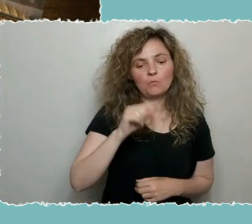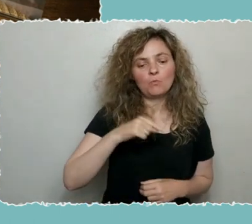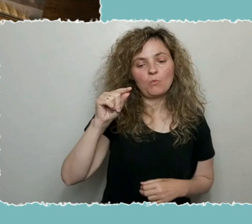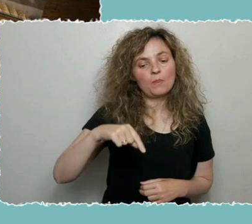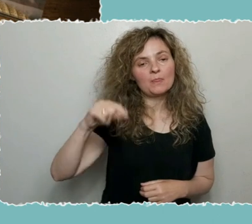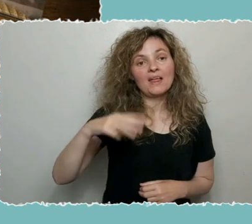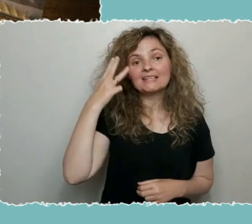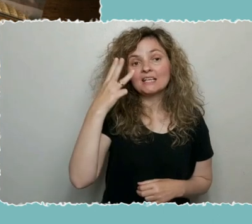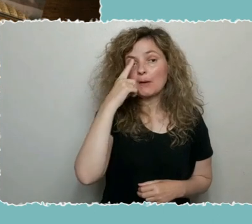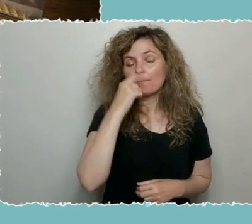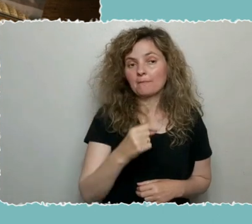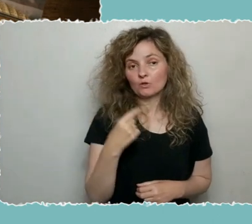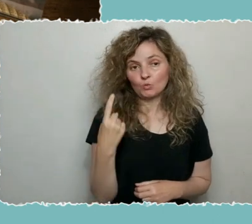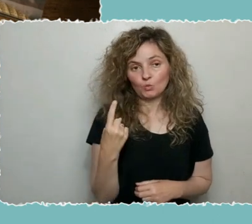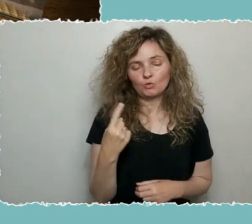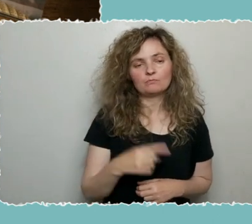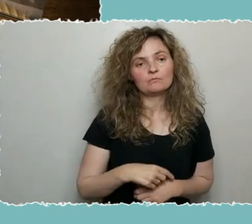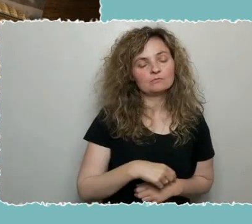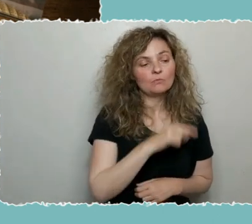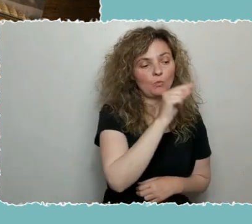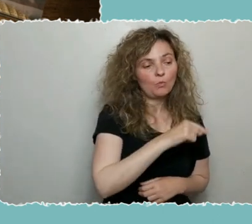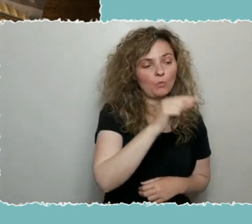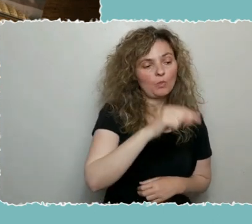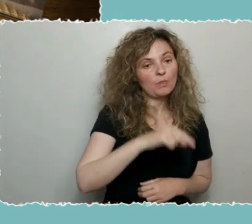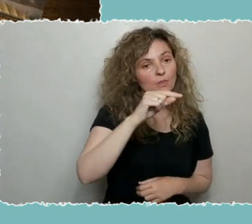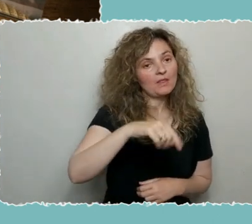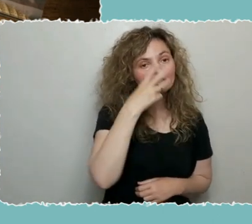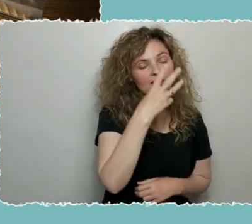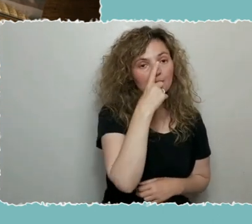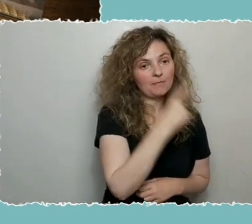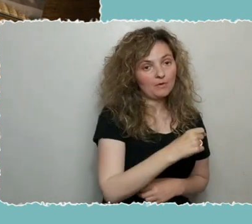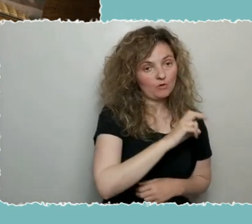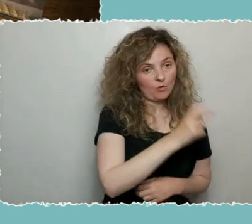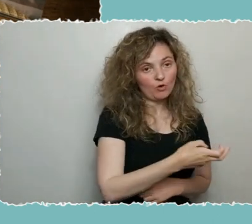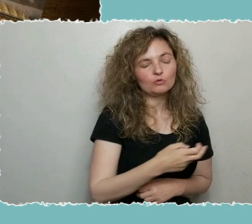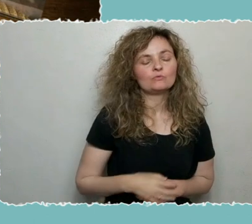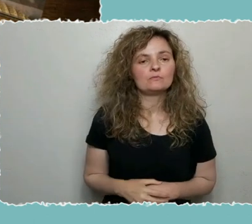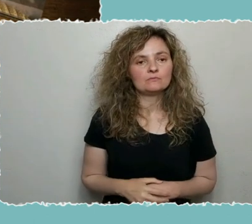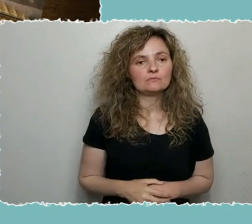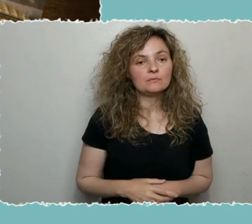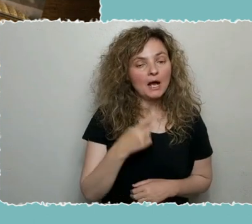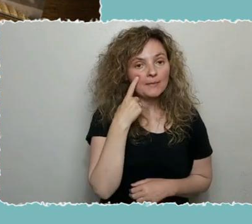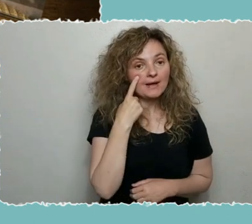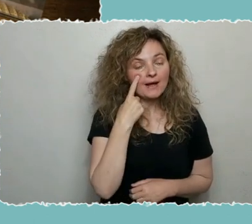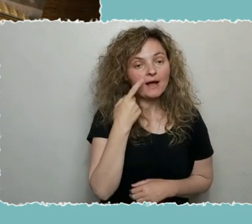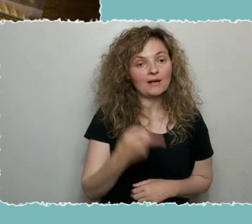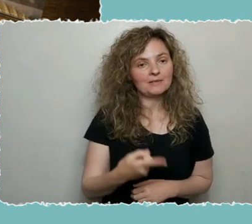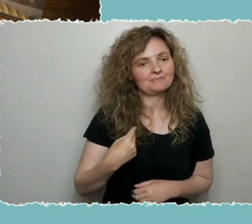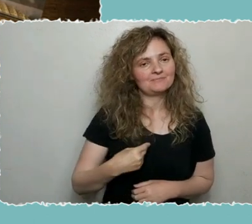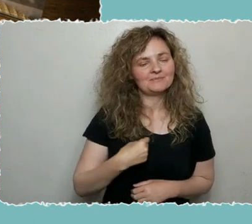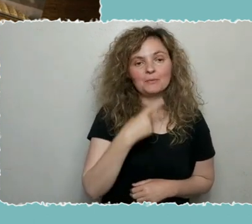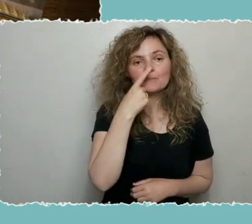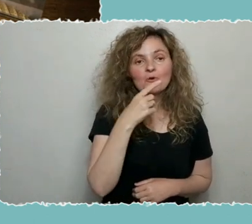un, dous, tres picos dun lado, un, dous, tres picos do outro. E velaí temos o